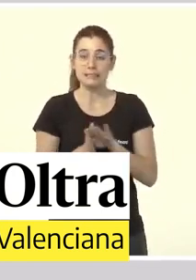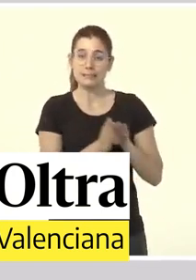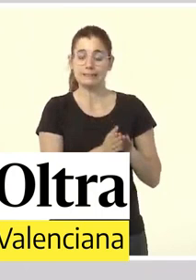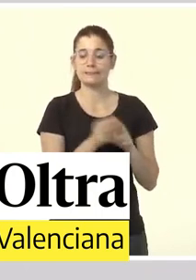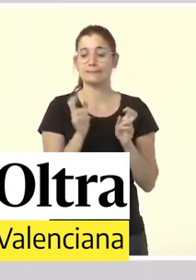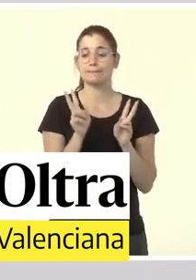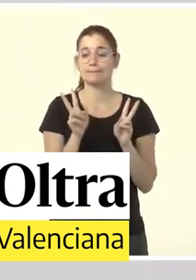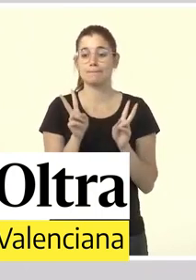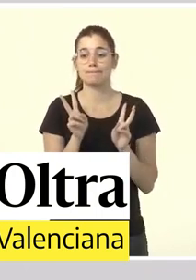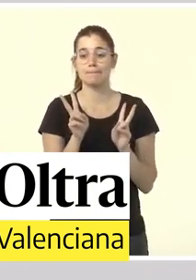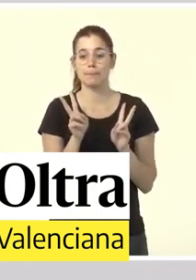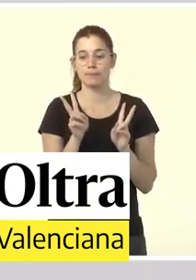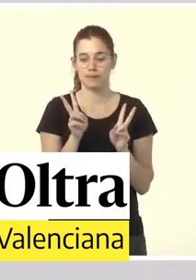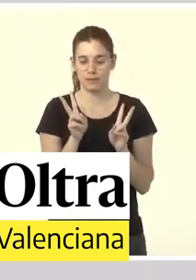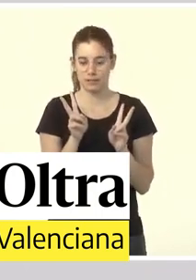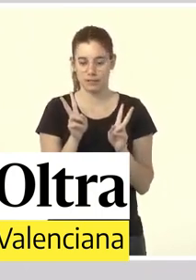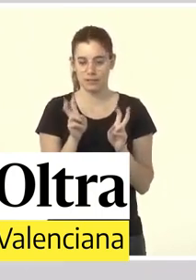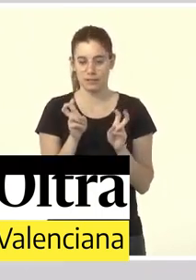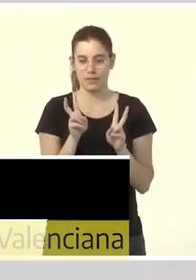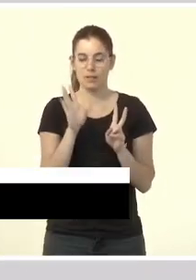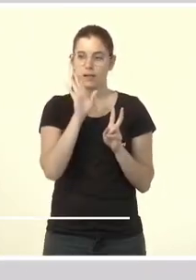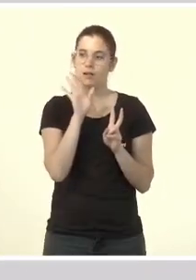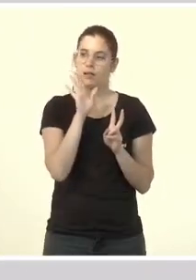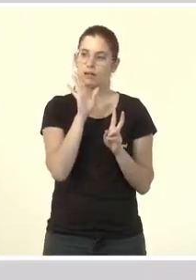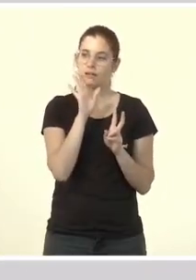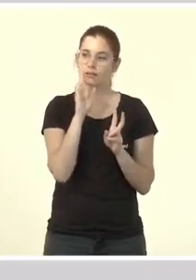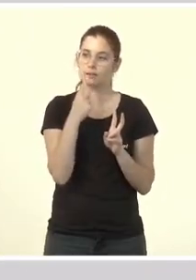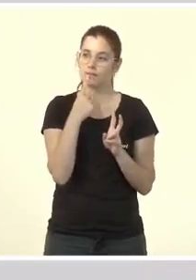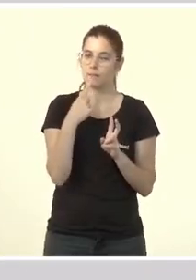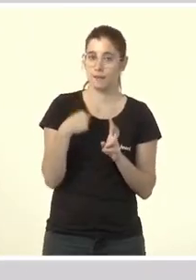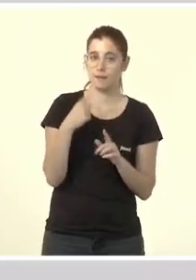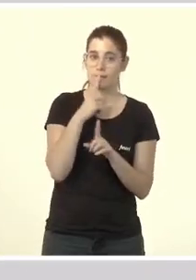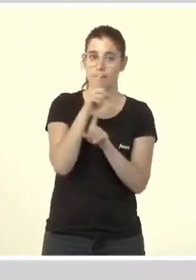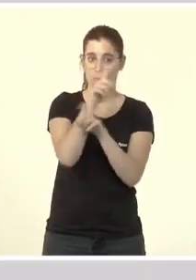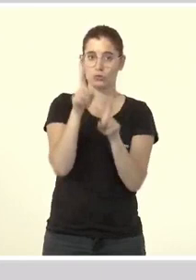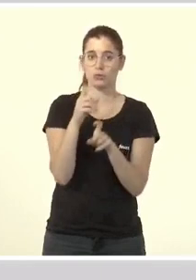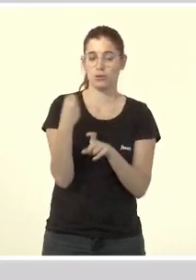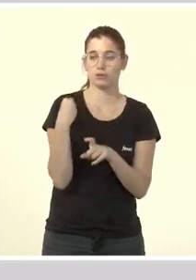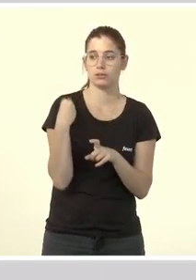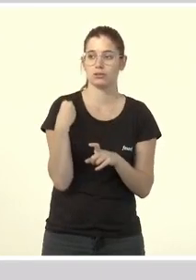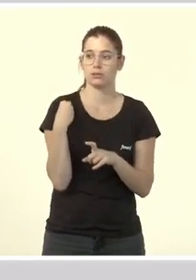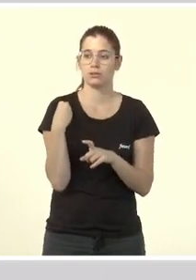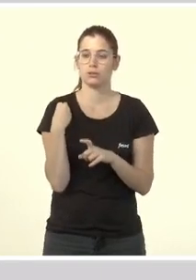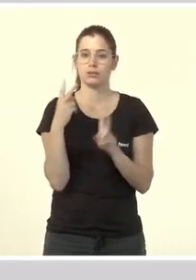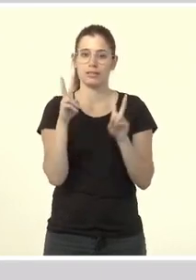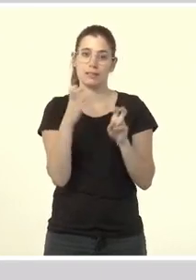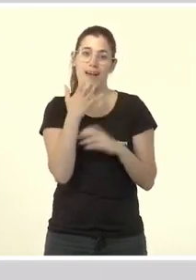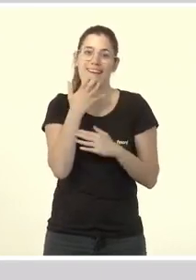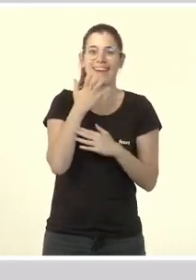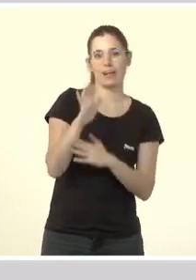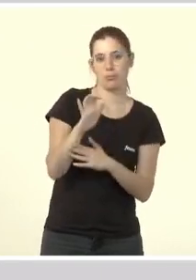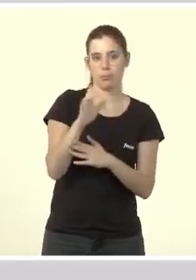la cuestión que usted ha preguntado, la imputación y la ejemplaridad.